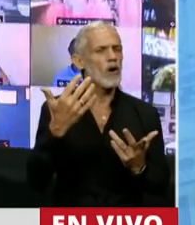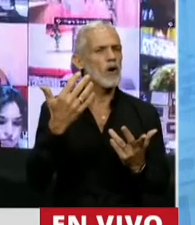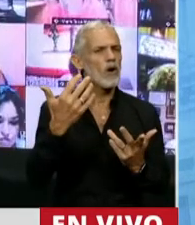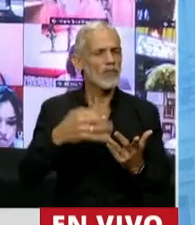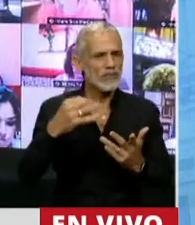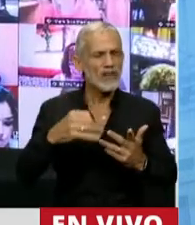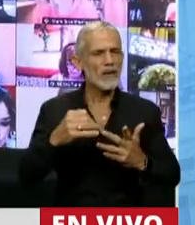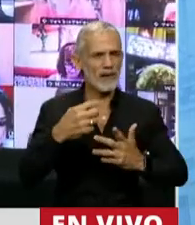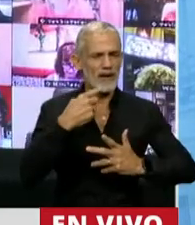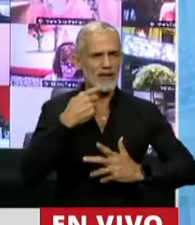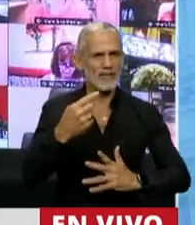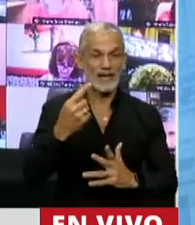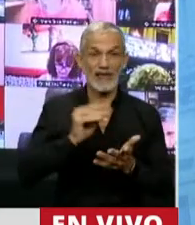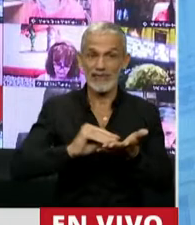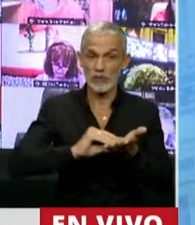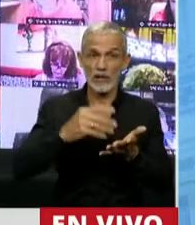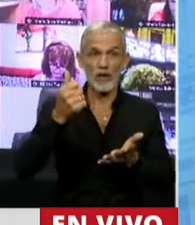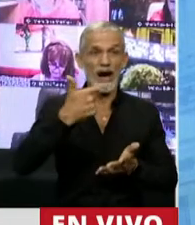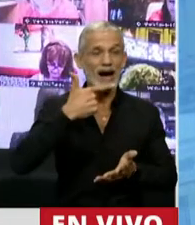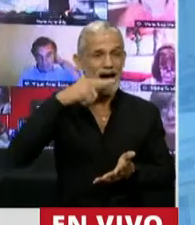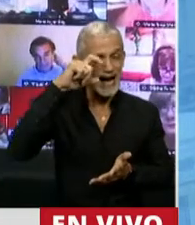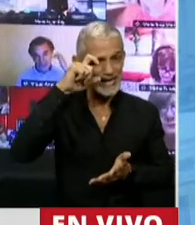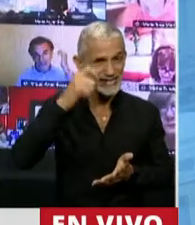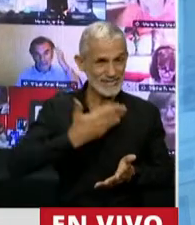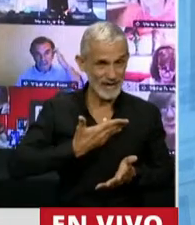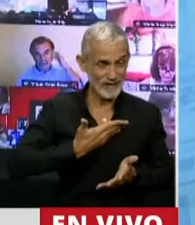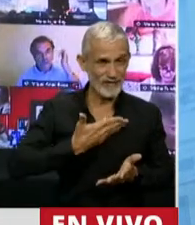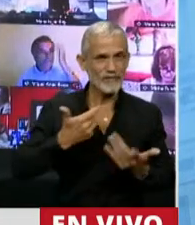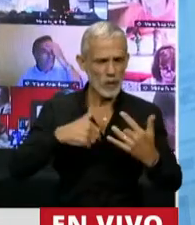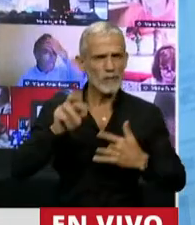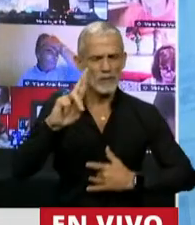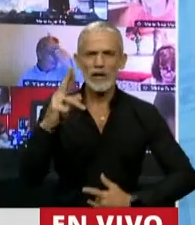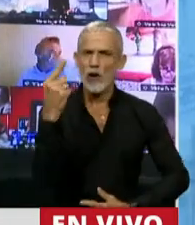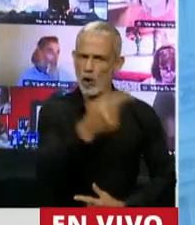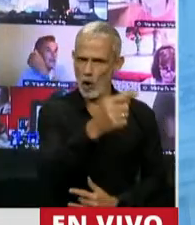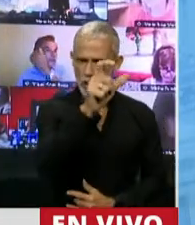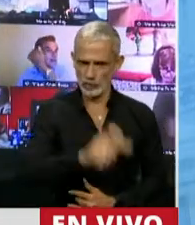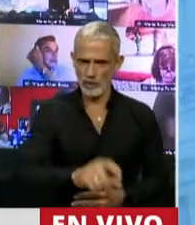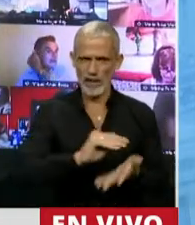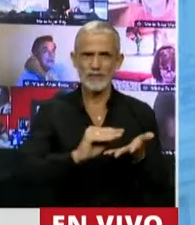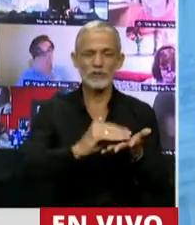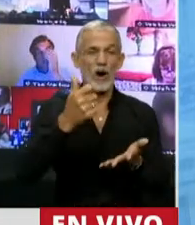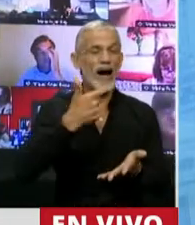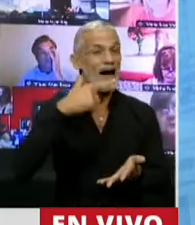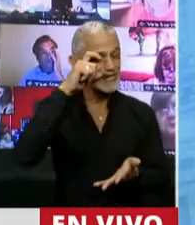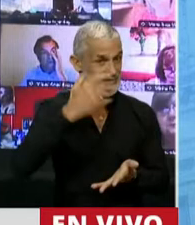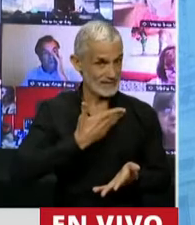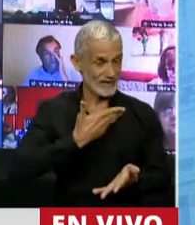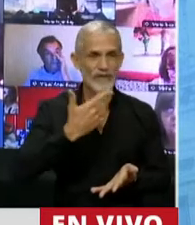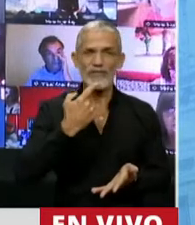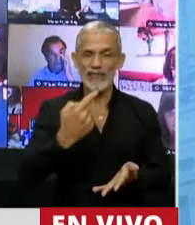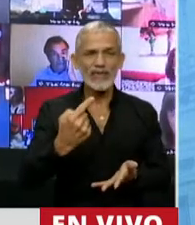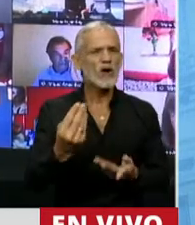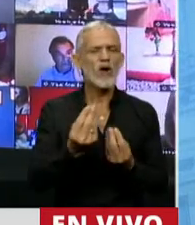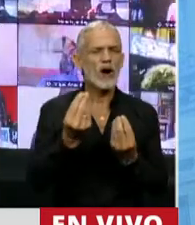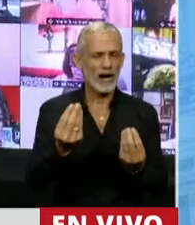señalar que el diputado Aceff, contra quien planteo esta cuestión de privilegio, ha dicho